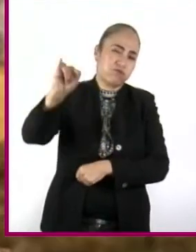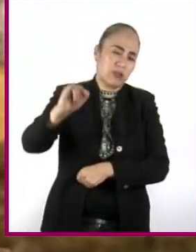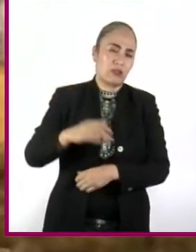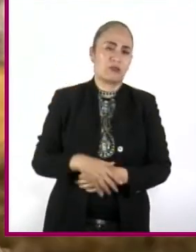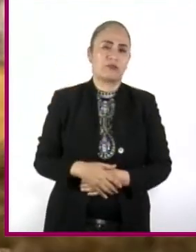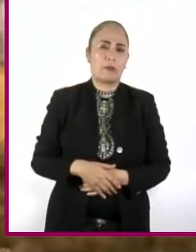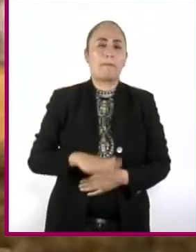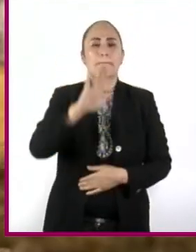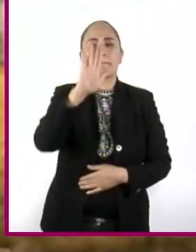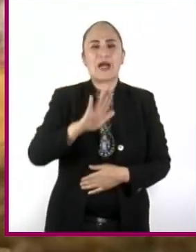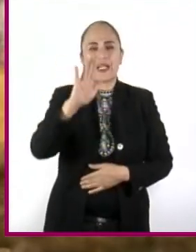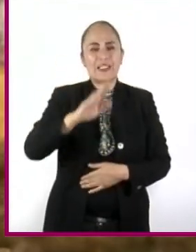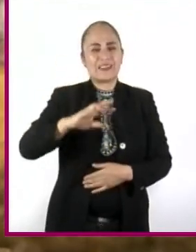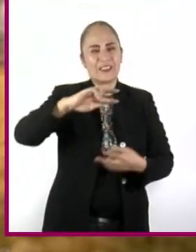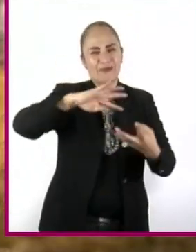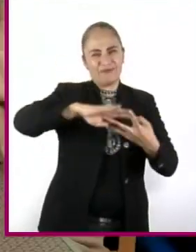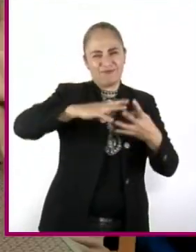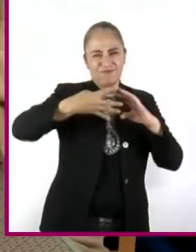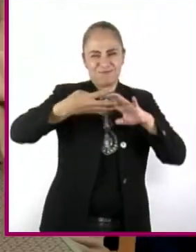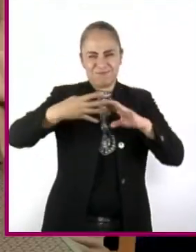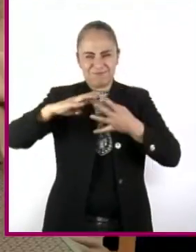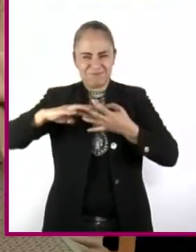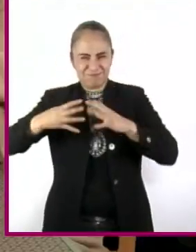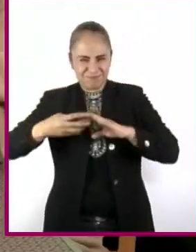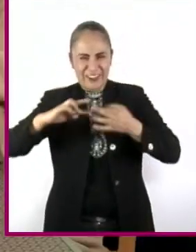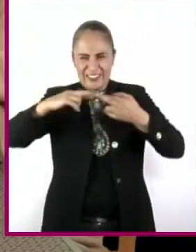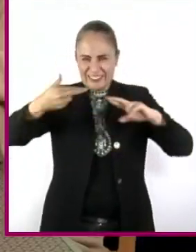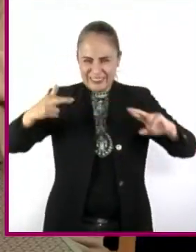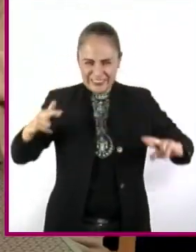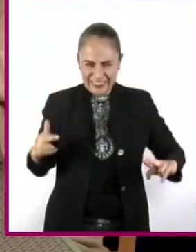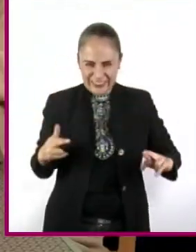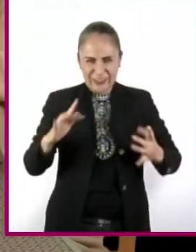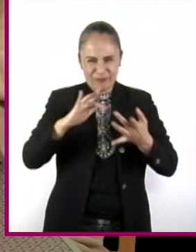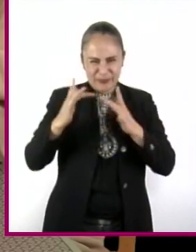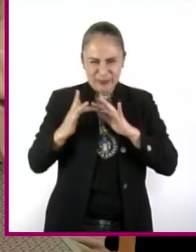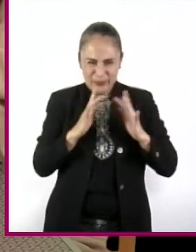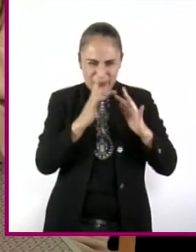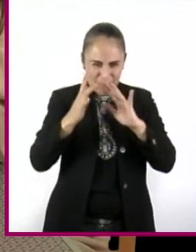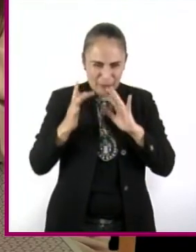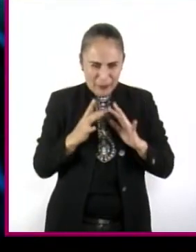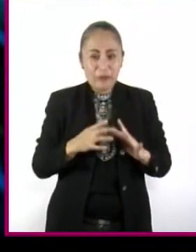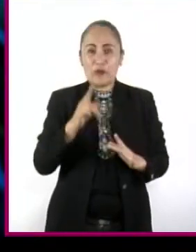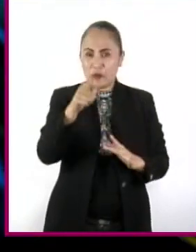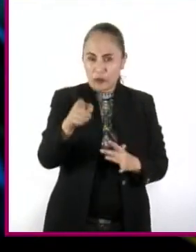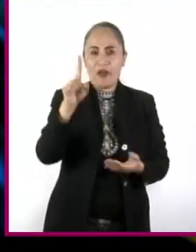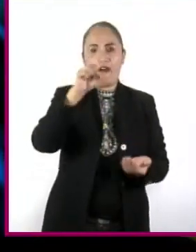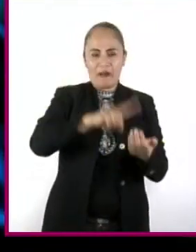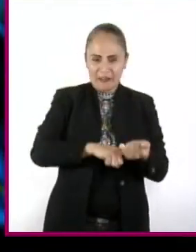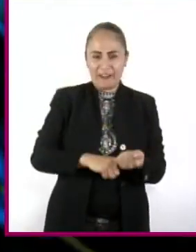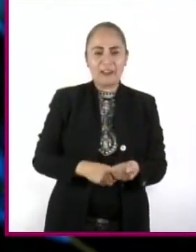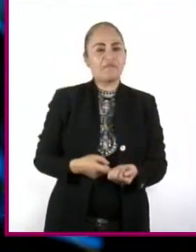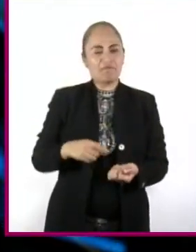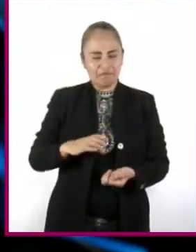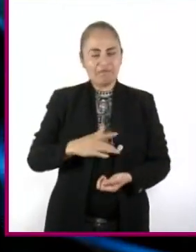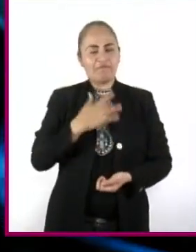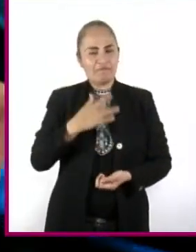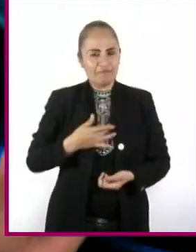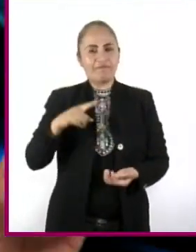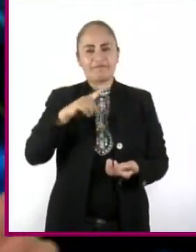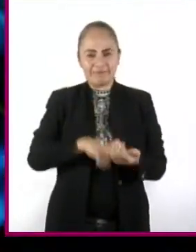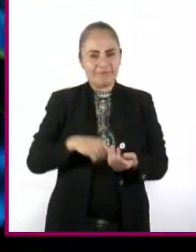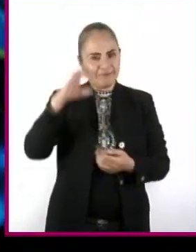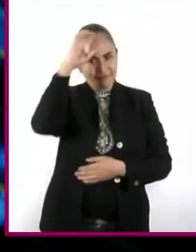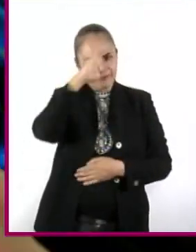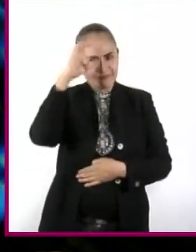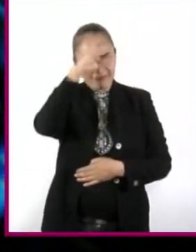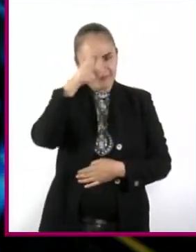si fuera una gran red de interconexiones. Mati, tú de verdad tienes alma de científica. Es cierto lo que acabas de decir. Y como